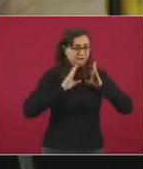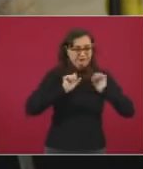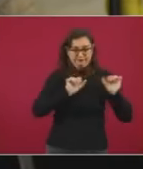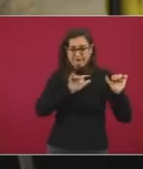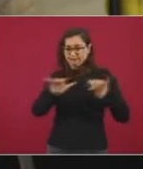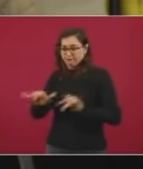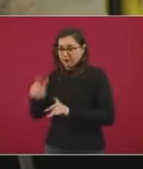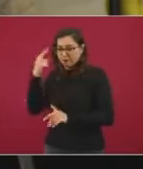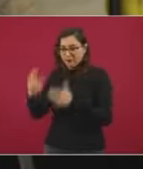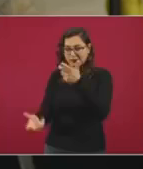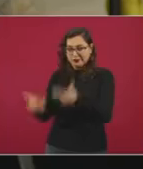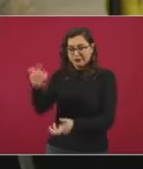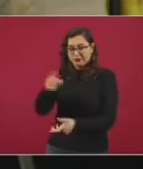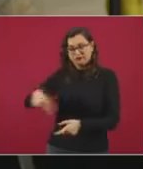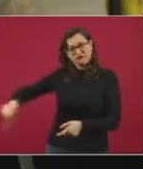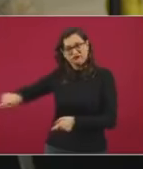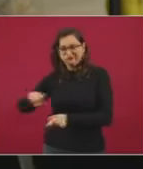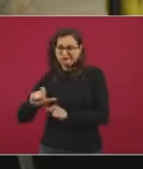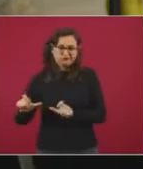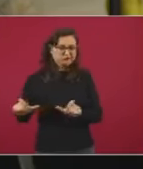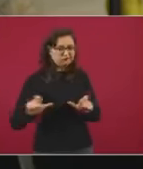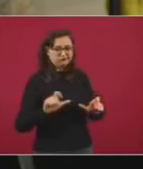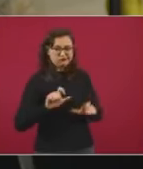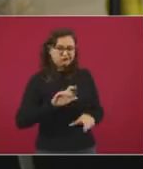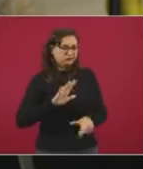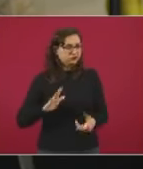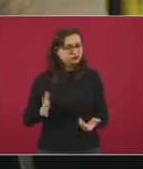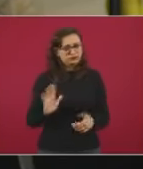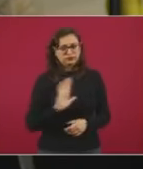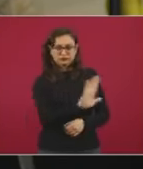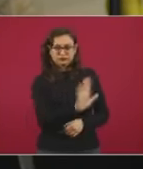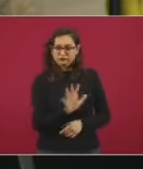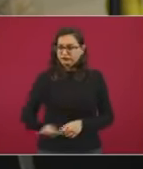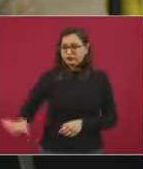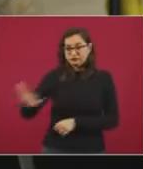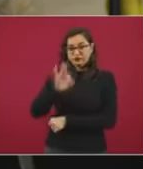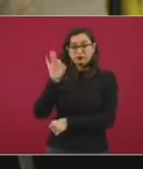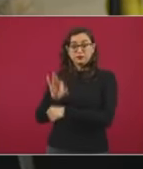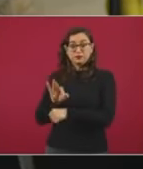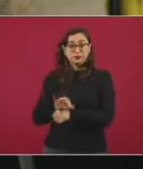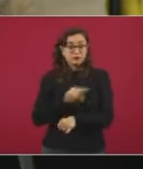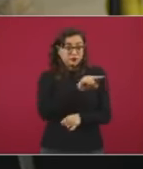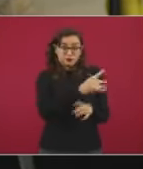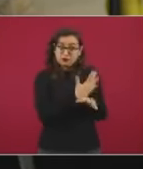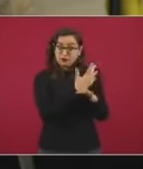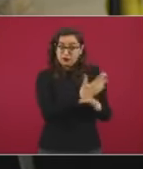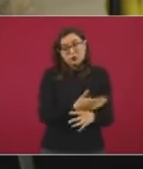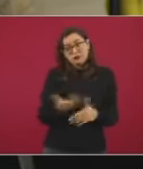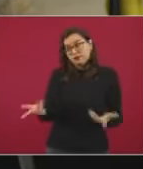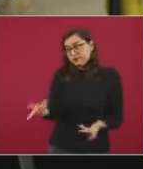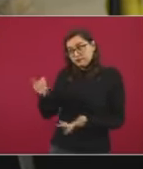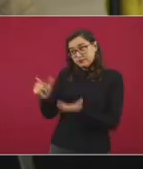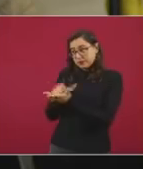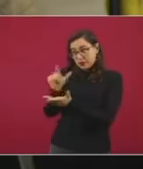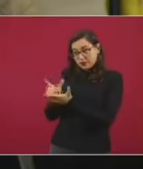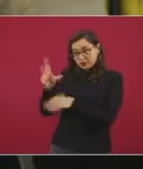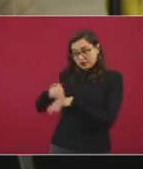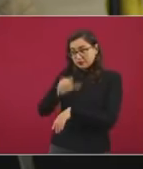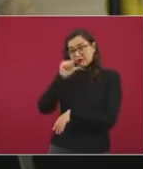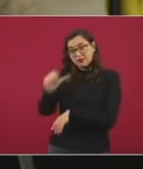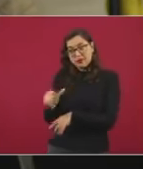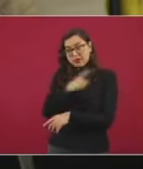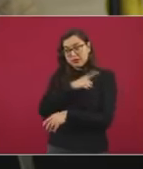Militar, Eufemio Ibarra Flores, dijo que los plantíos ilegales serán erradicados sin excepciones. En ese contexto,